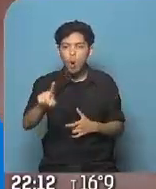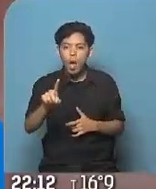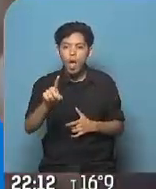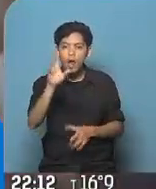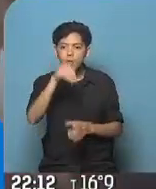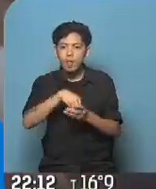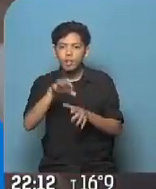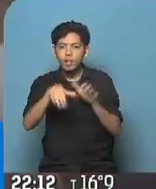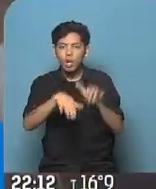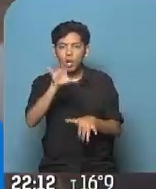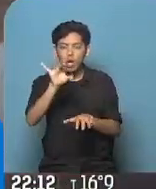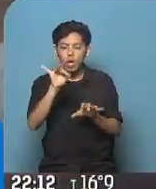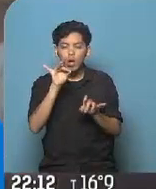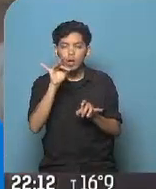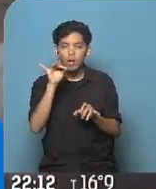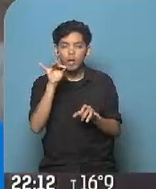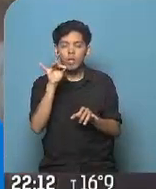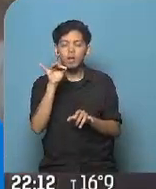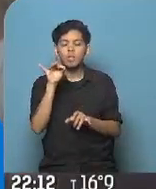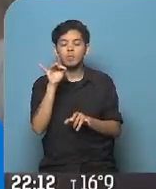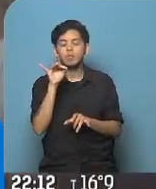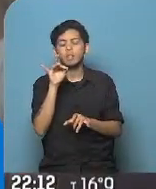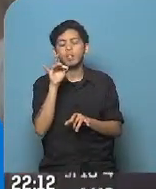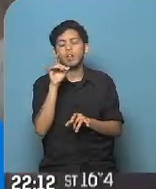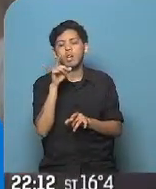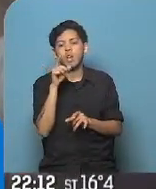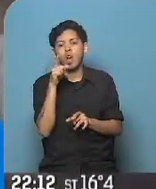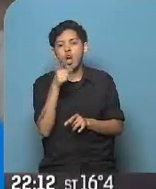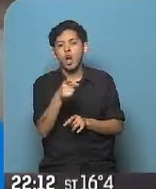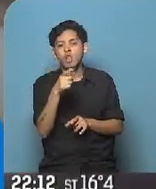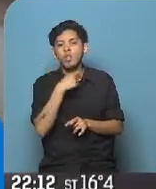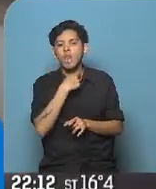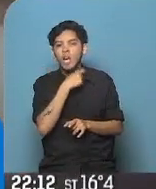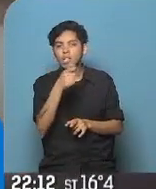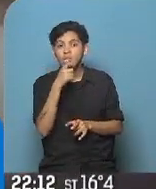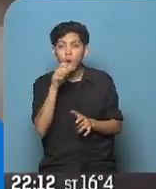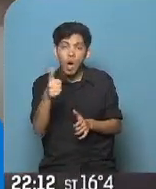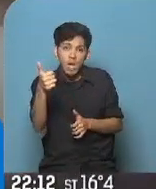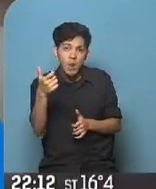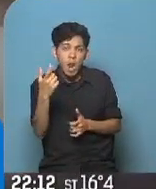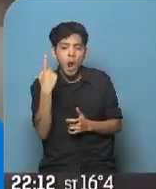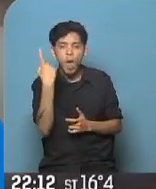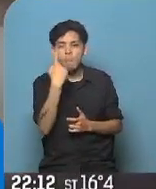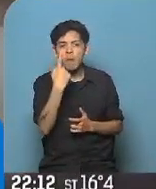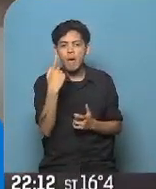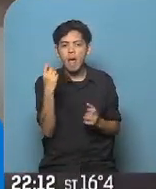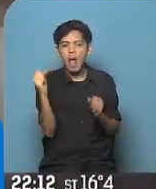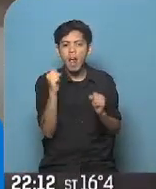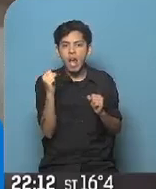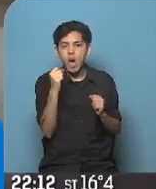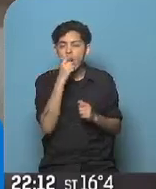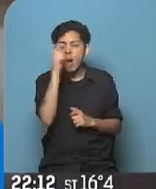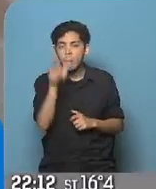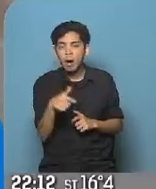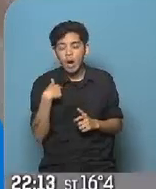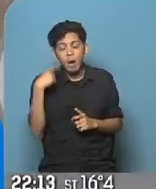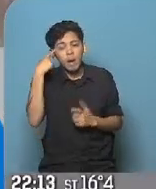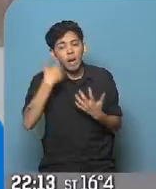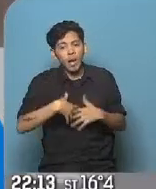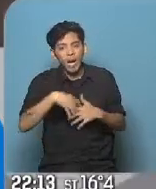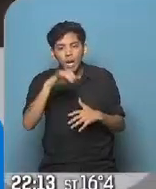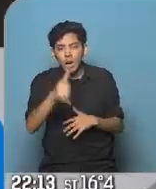dinámica electoral del intento de asesinato contra Bolsonaro, si lo va a beneficiar. Una primera reacción, uno tendería a pensar que sí, un